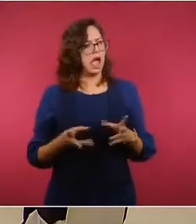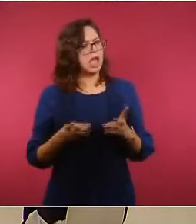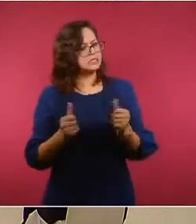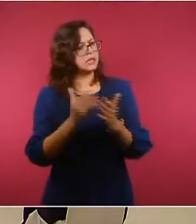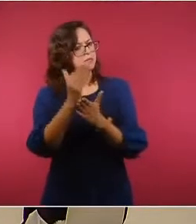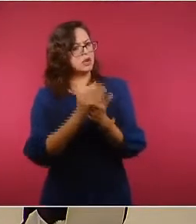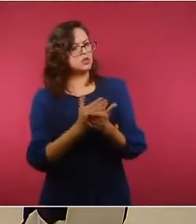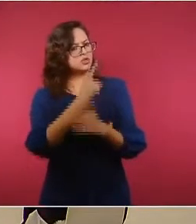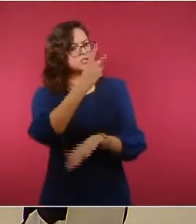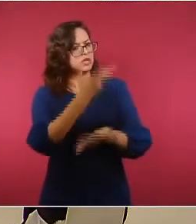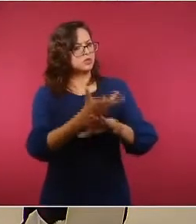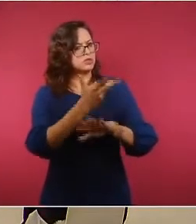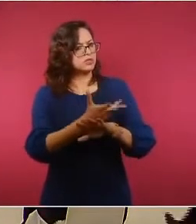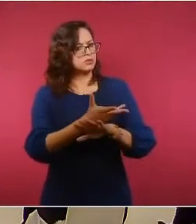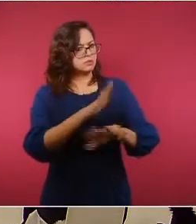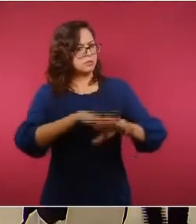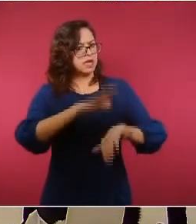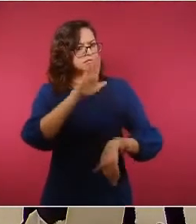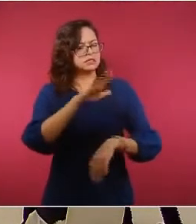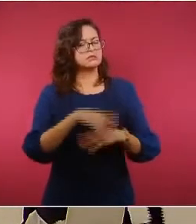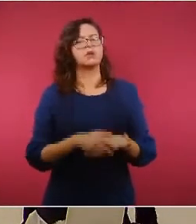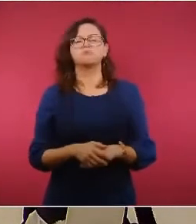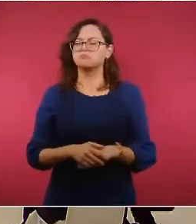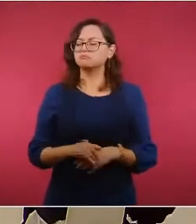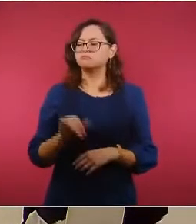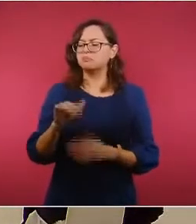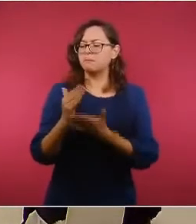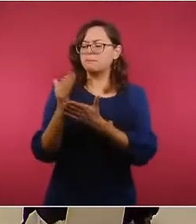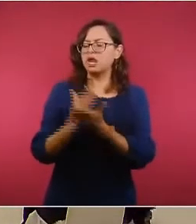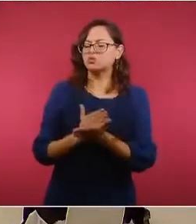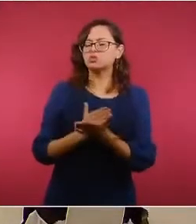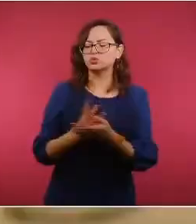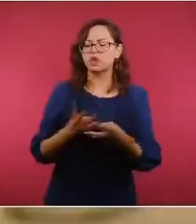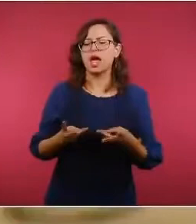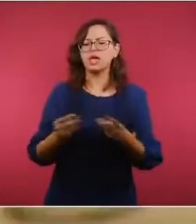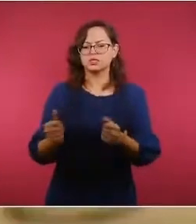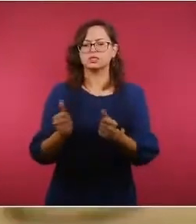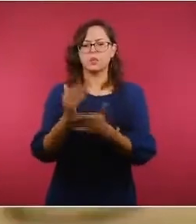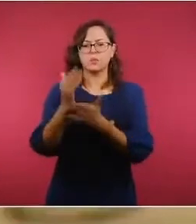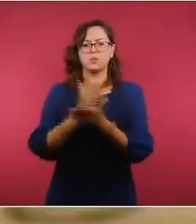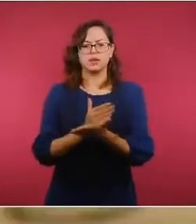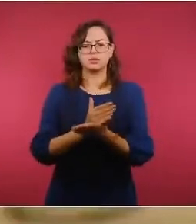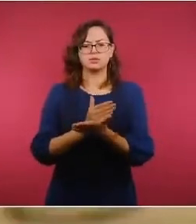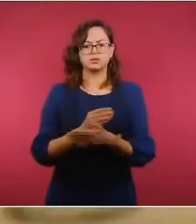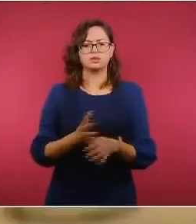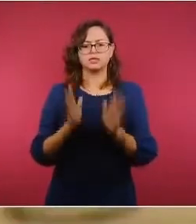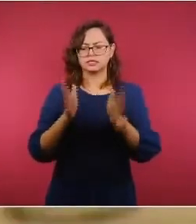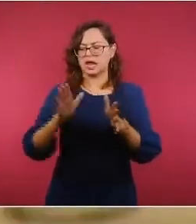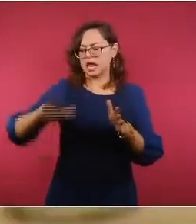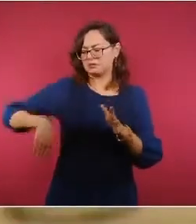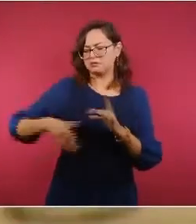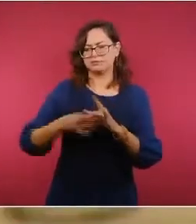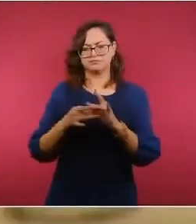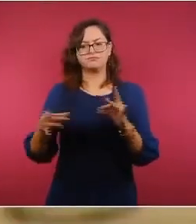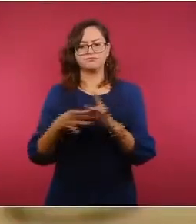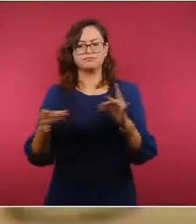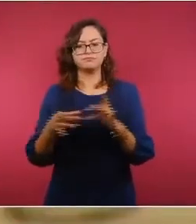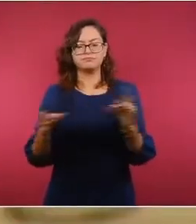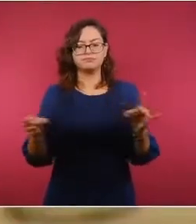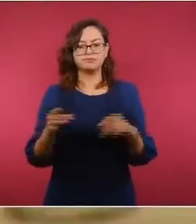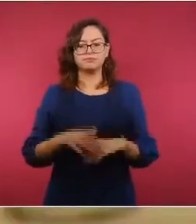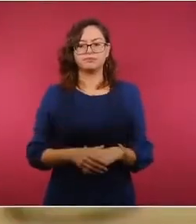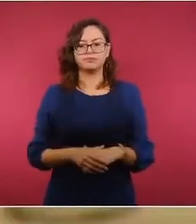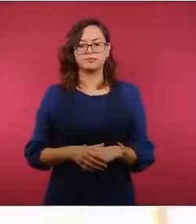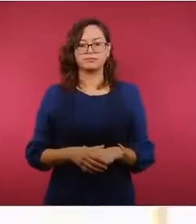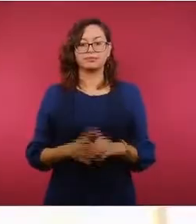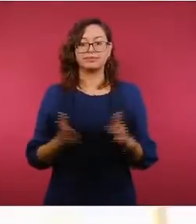que en Estados Unidos. Sí, el costo es menor que en Estados Unidos. Ya lo mencioné que de haberlo